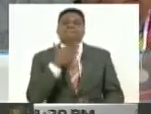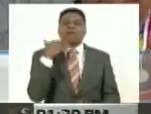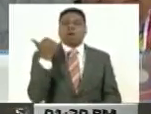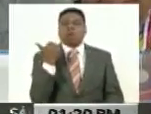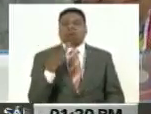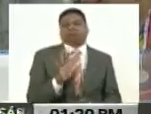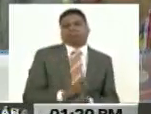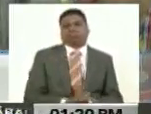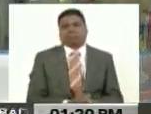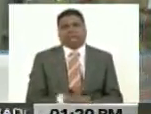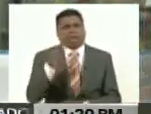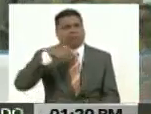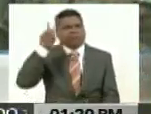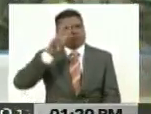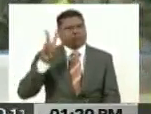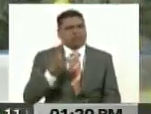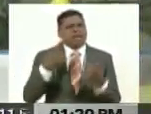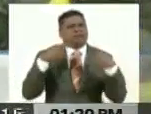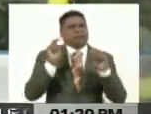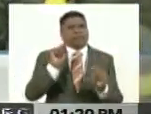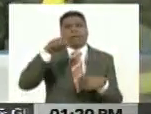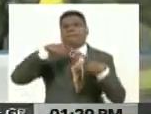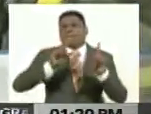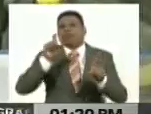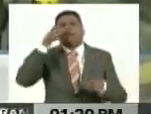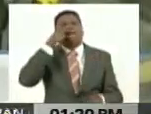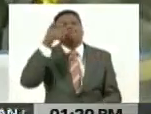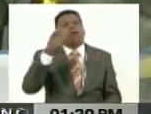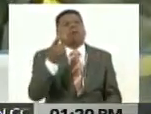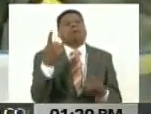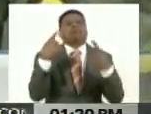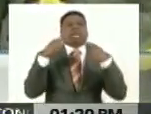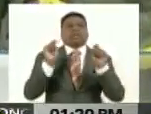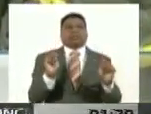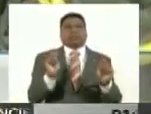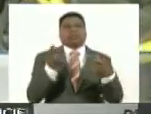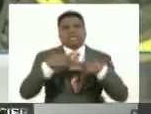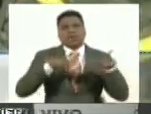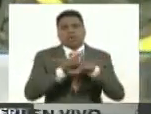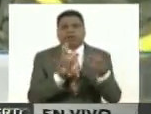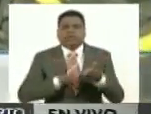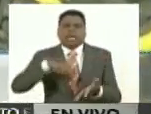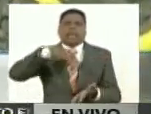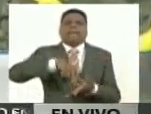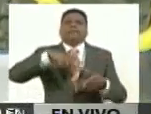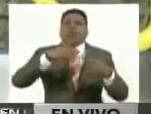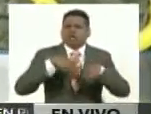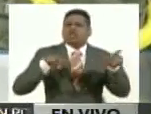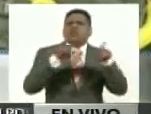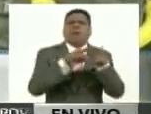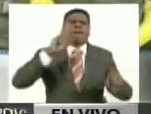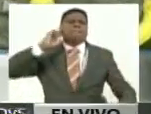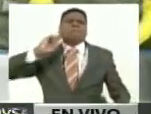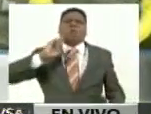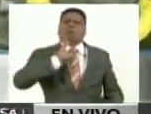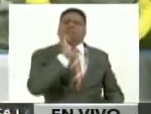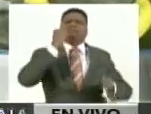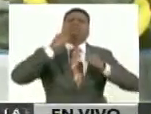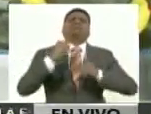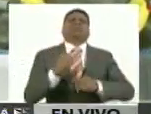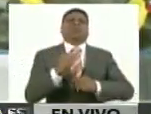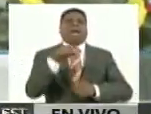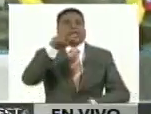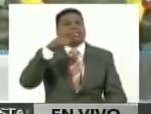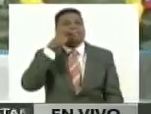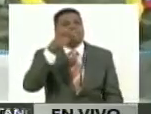Y aquí en Venezuela pues intentaron, pero este pueblo fue capaz, así como se levantó con Bolívar, con Zamora, este pueblo